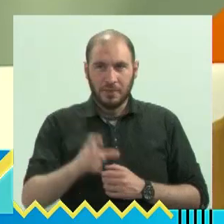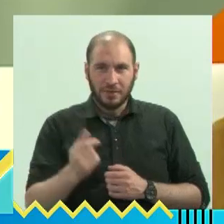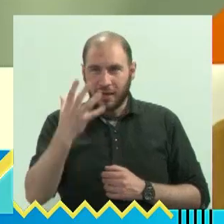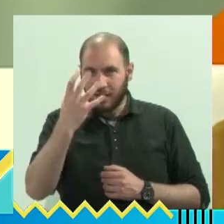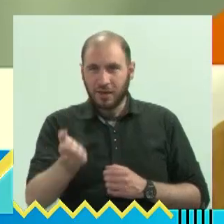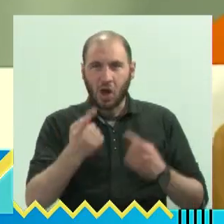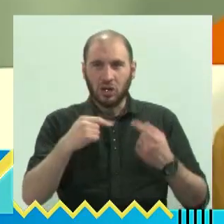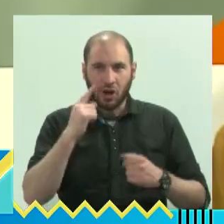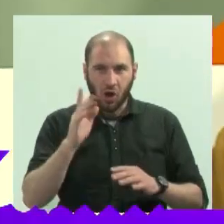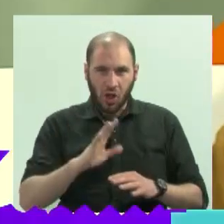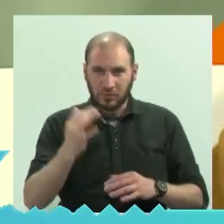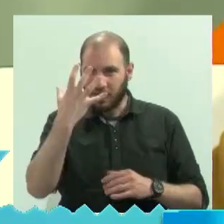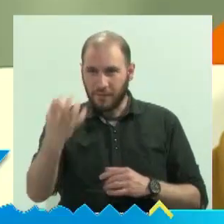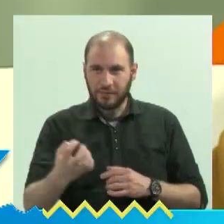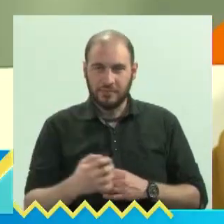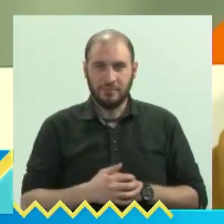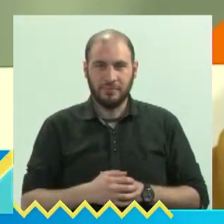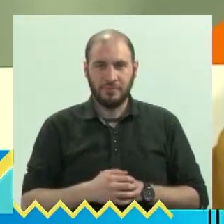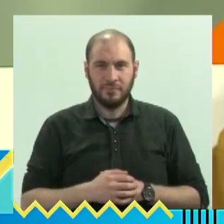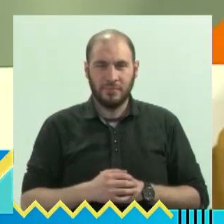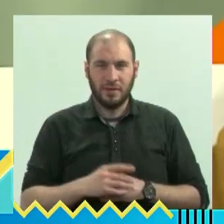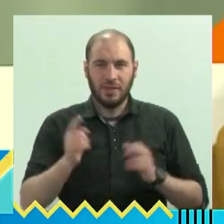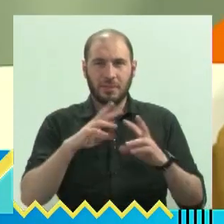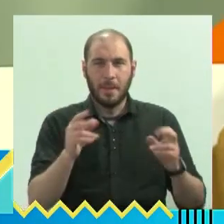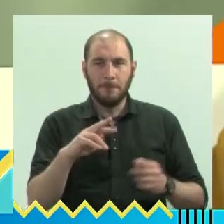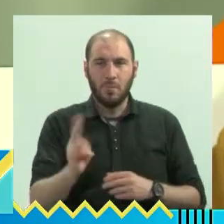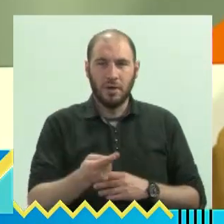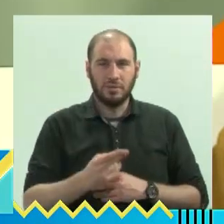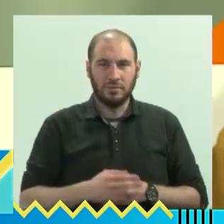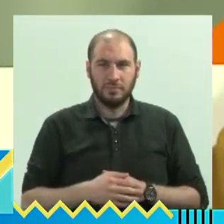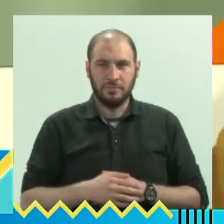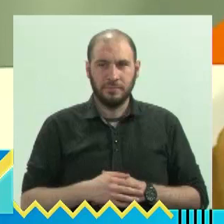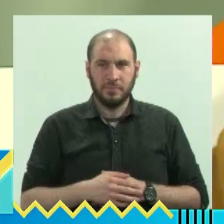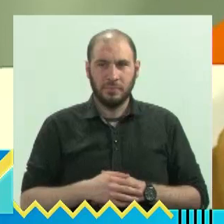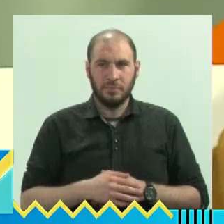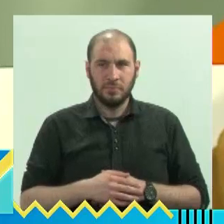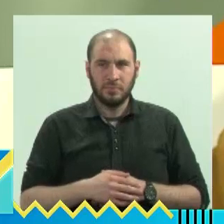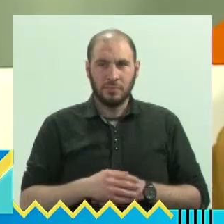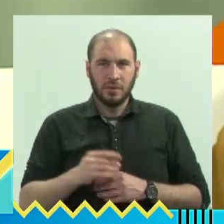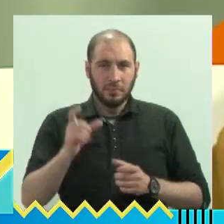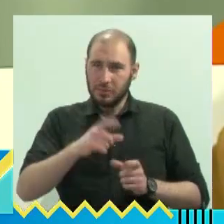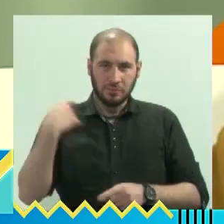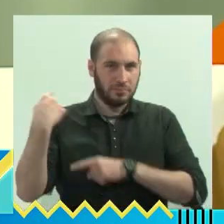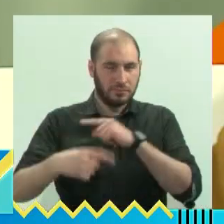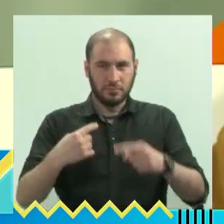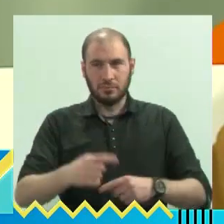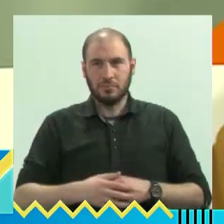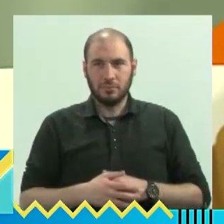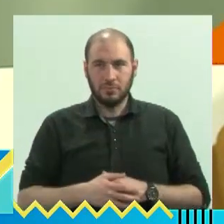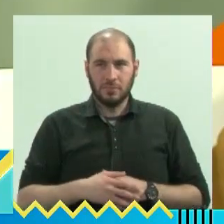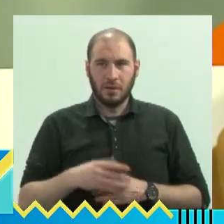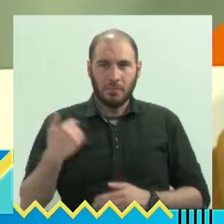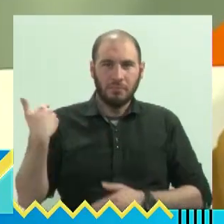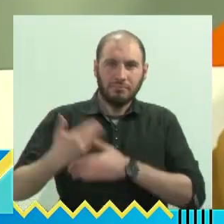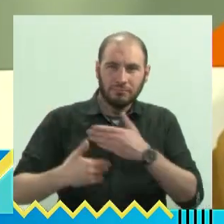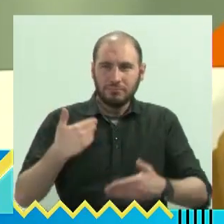atención lo desconocido. Hay una cuestión con la muerte que es generacional y que es transgeneracional,